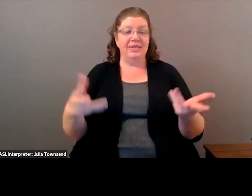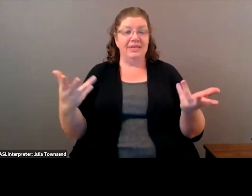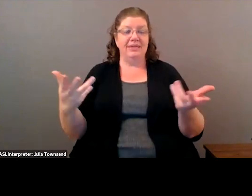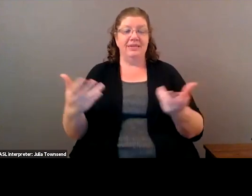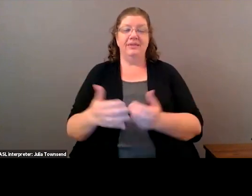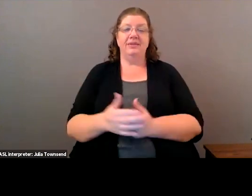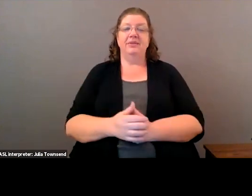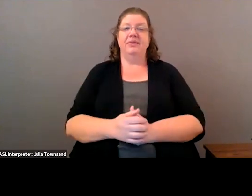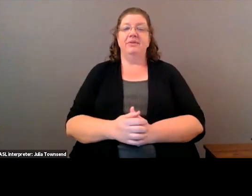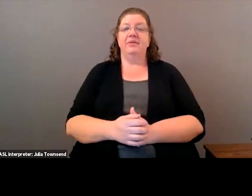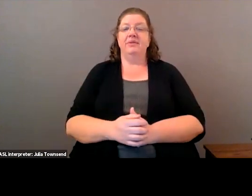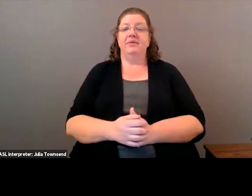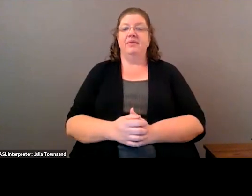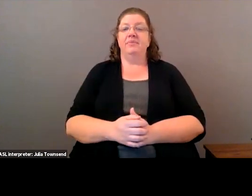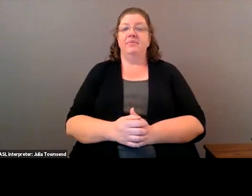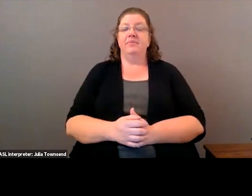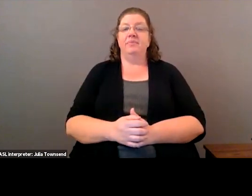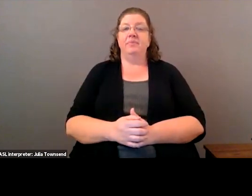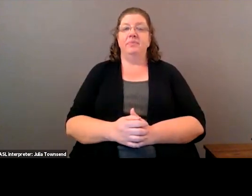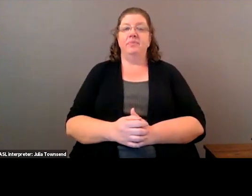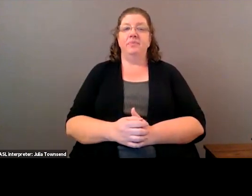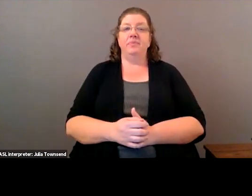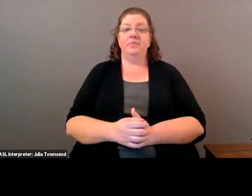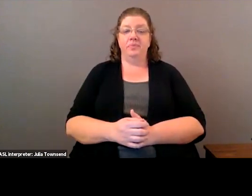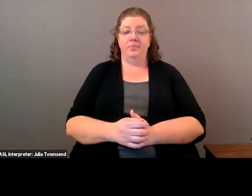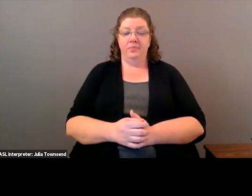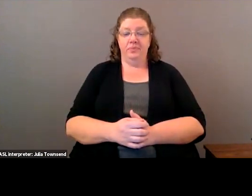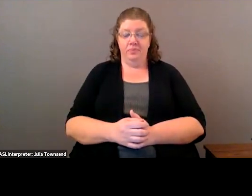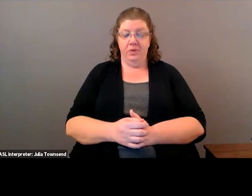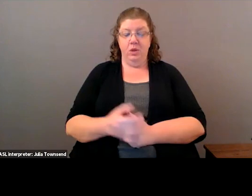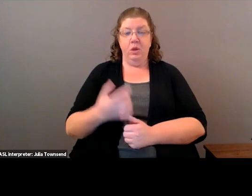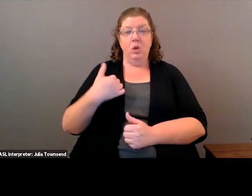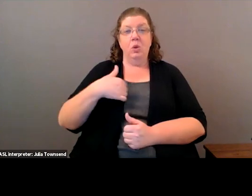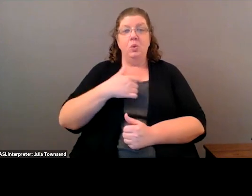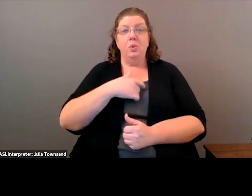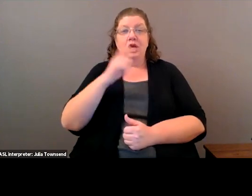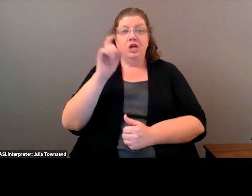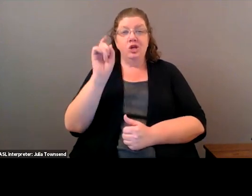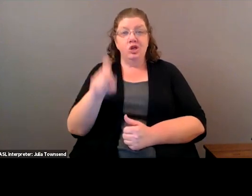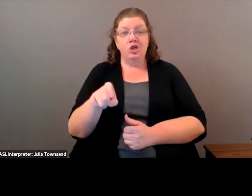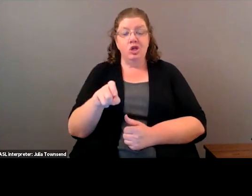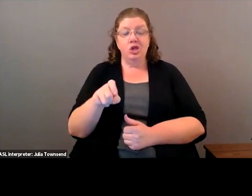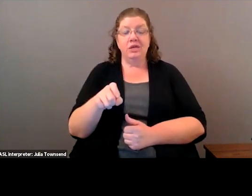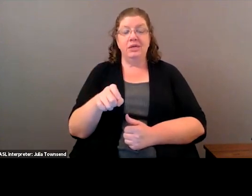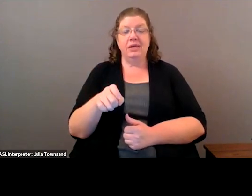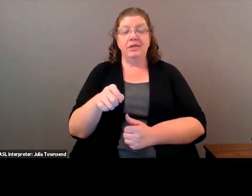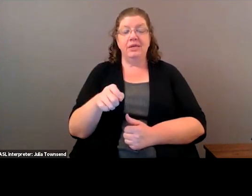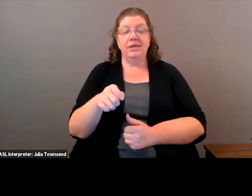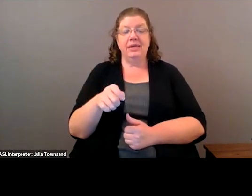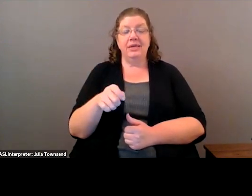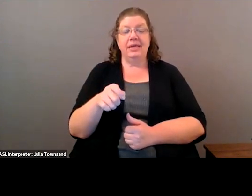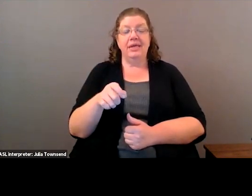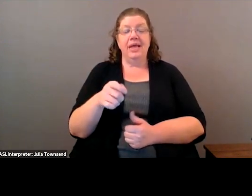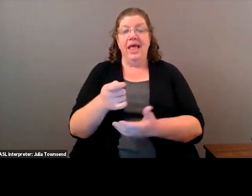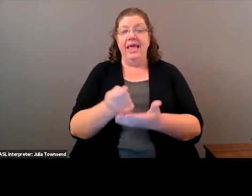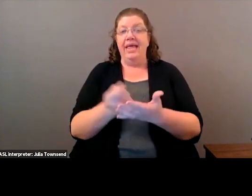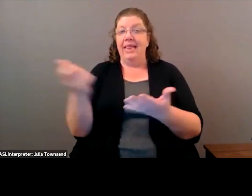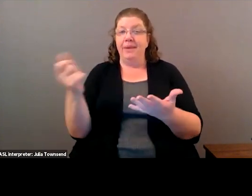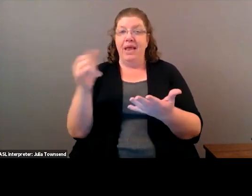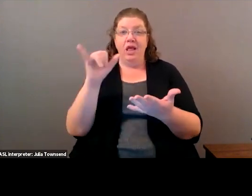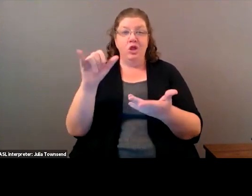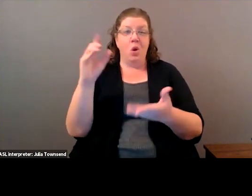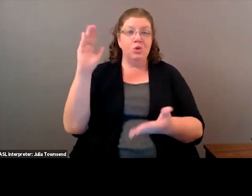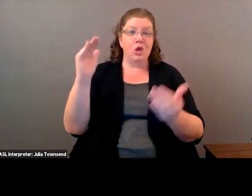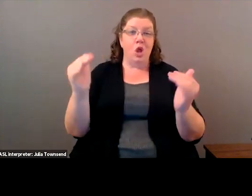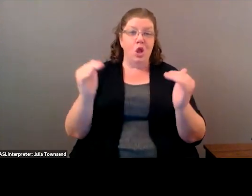Debemos de eliminar esto. Ellos tienen mucho potencial, son inteligentes,